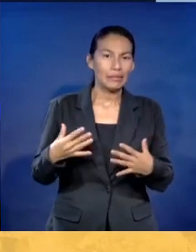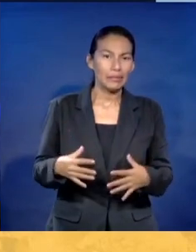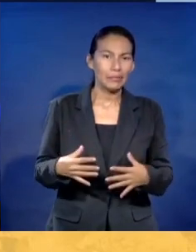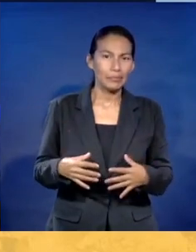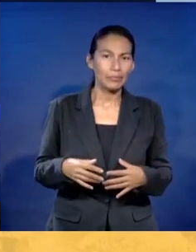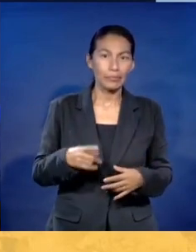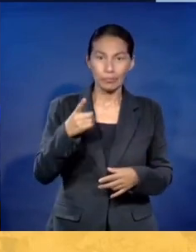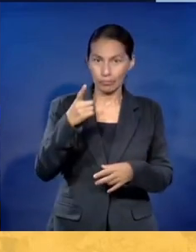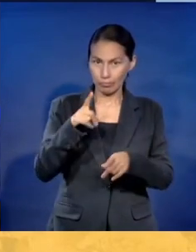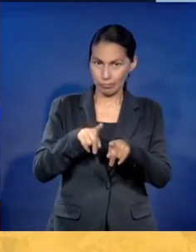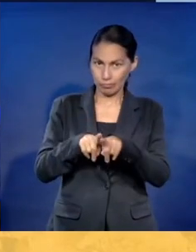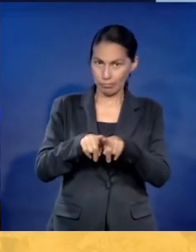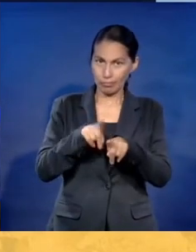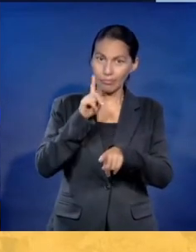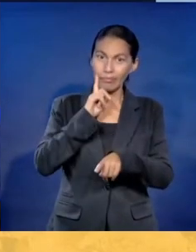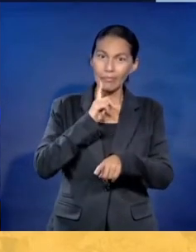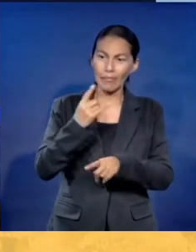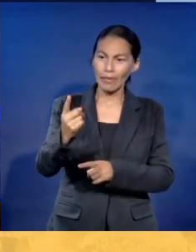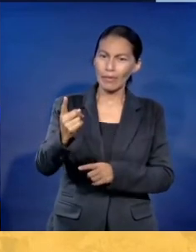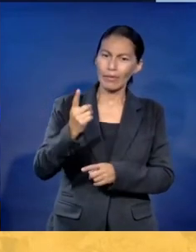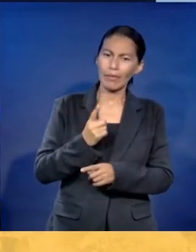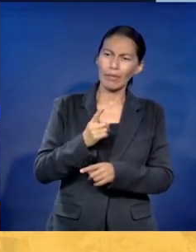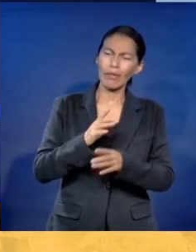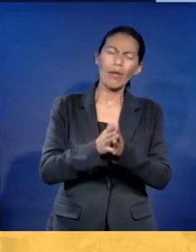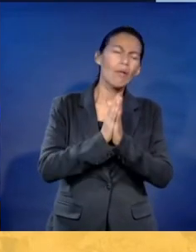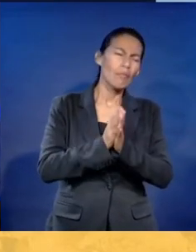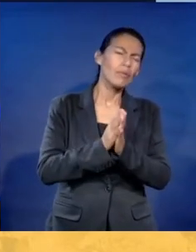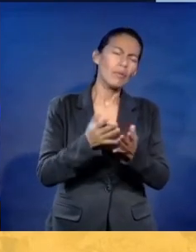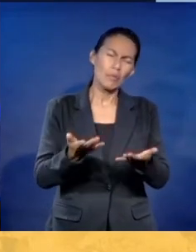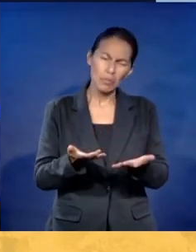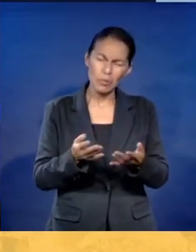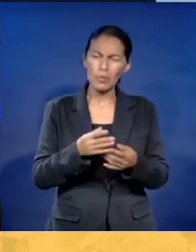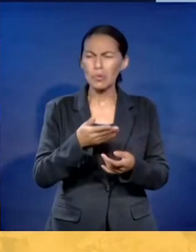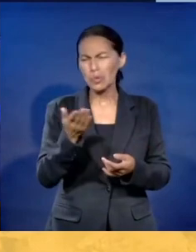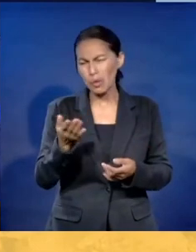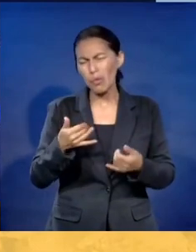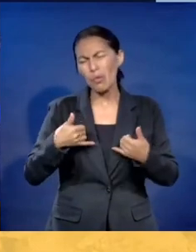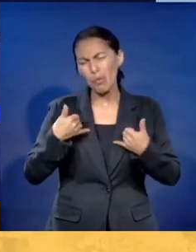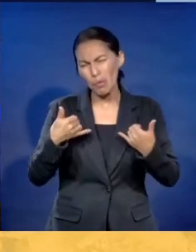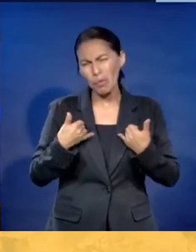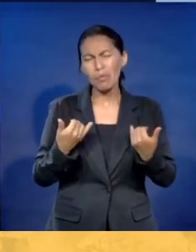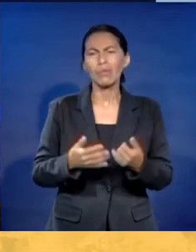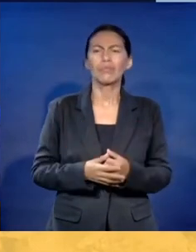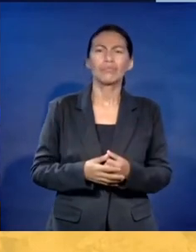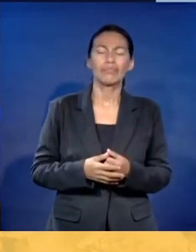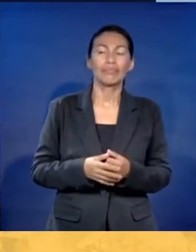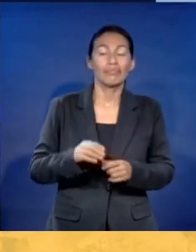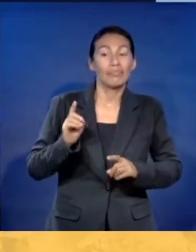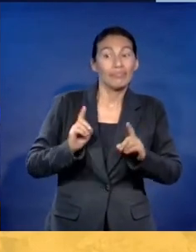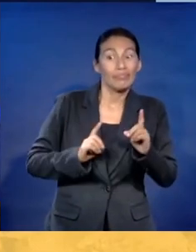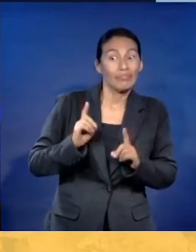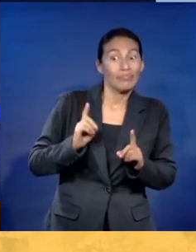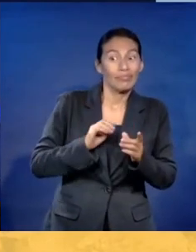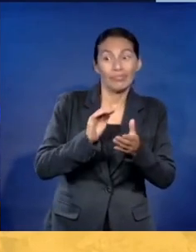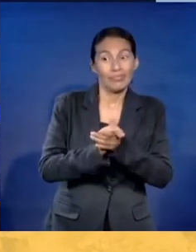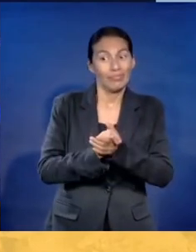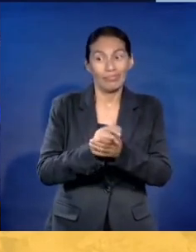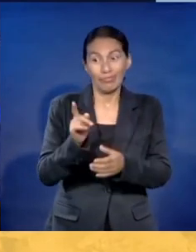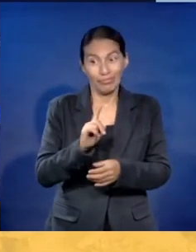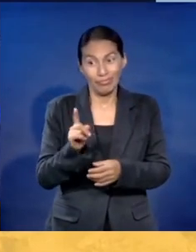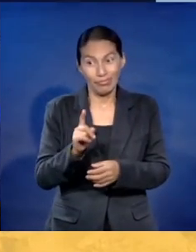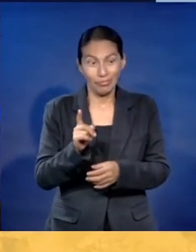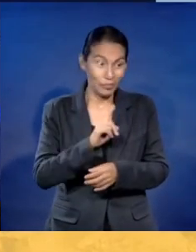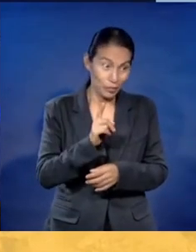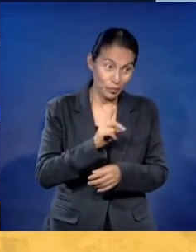una hermana a buscarme a la sala Pastoral me dice pastor Yo sé que está muy jovencito y todo y a lo mejor ni está casado verdad que no no